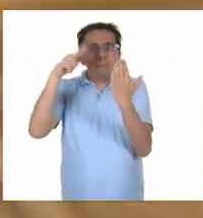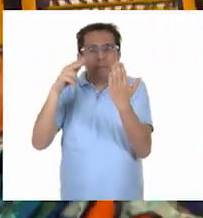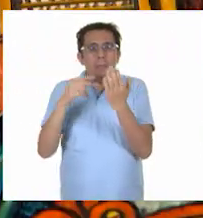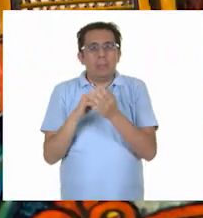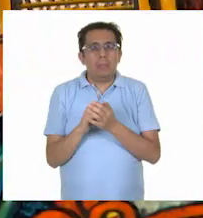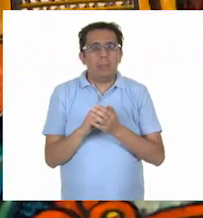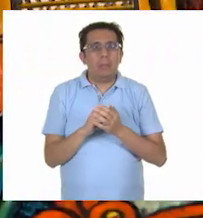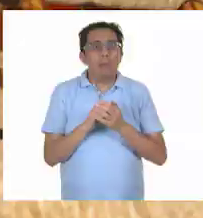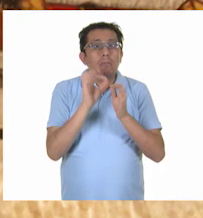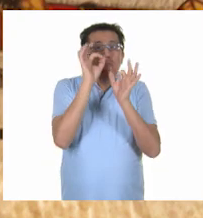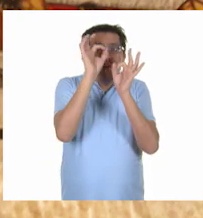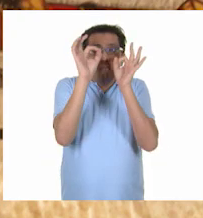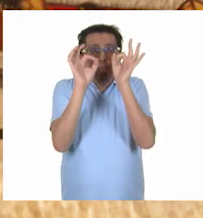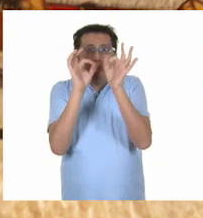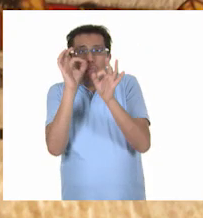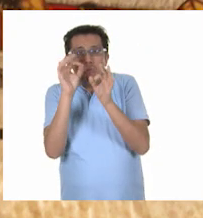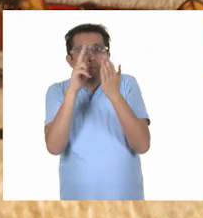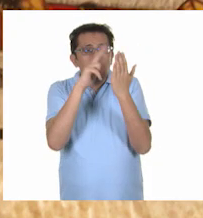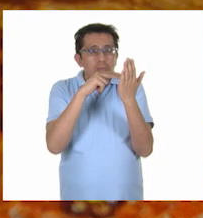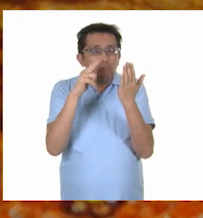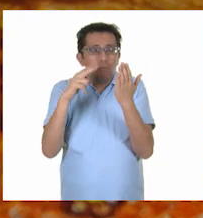Minuciosidad en los zompantlis.